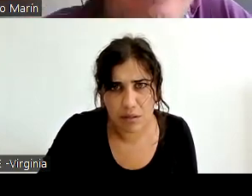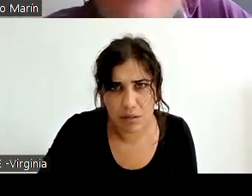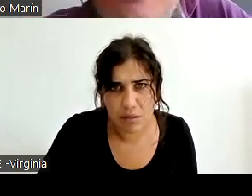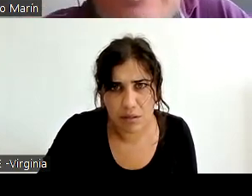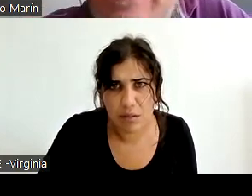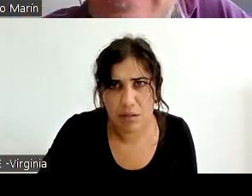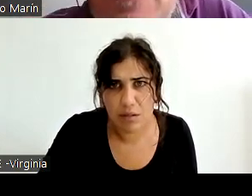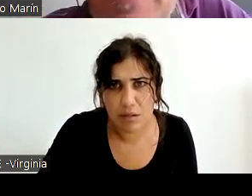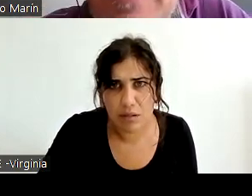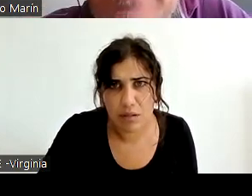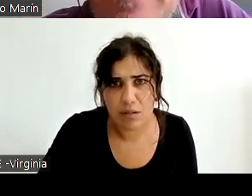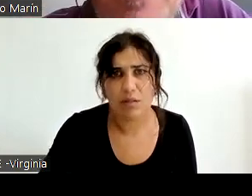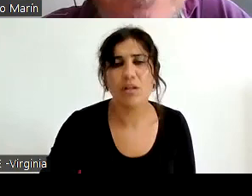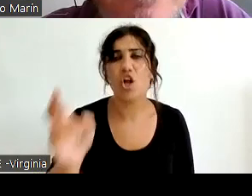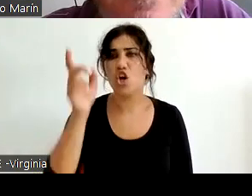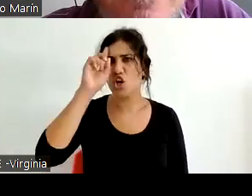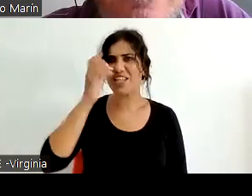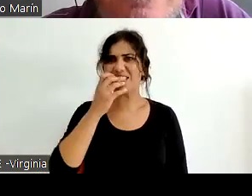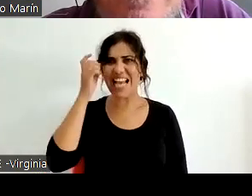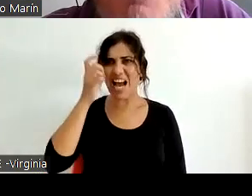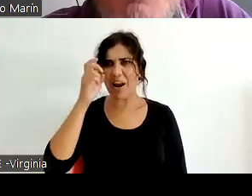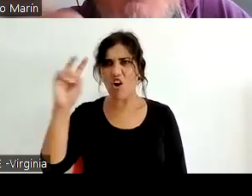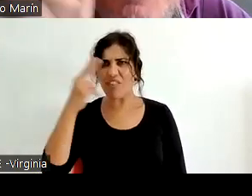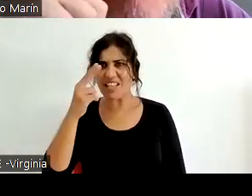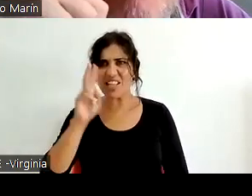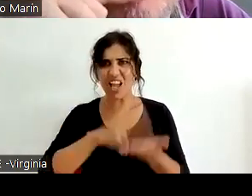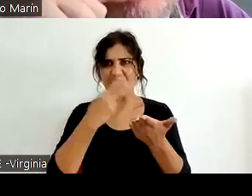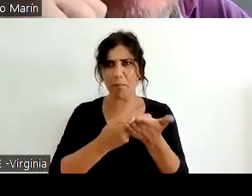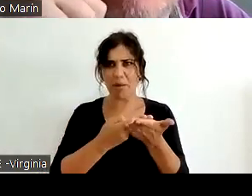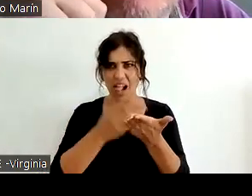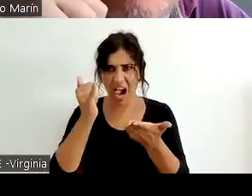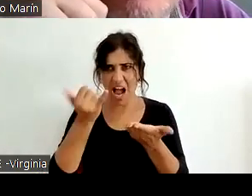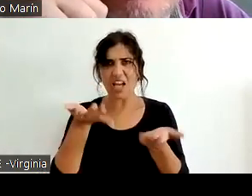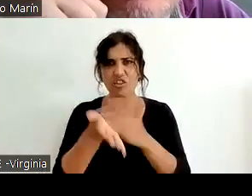pantallita, al lado de la pantallita en la que me ves a mí.